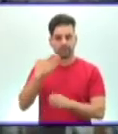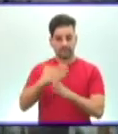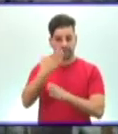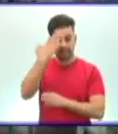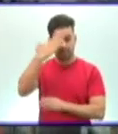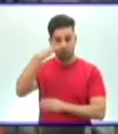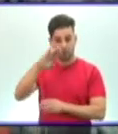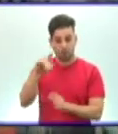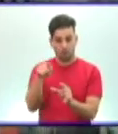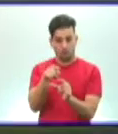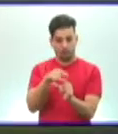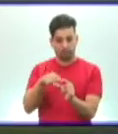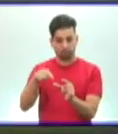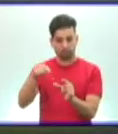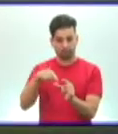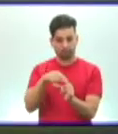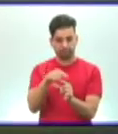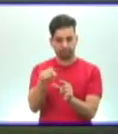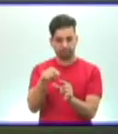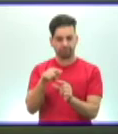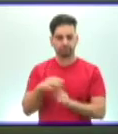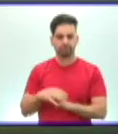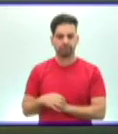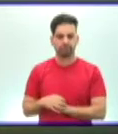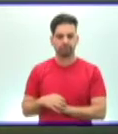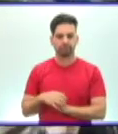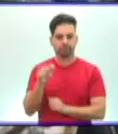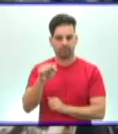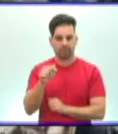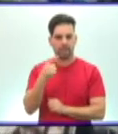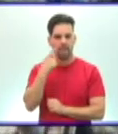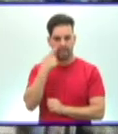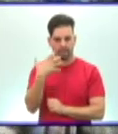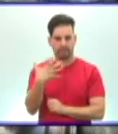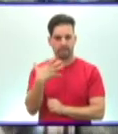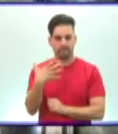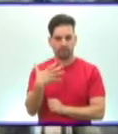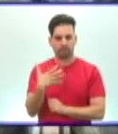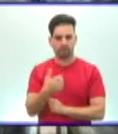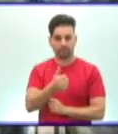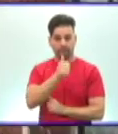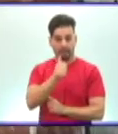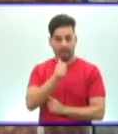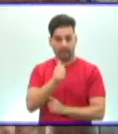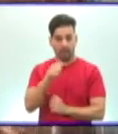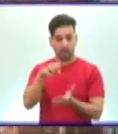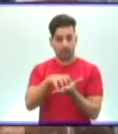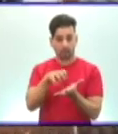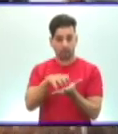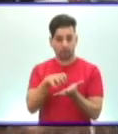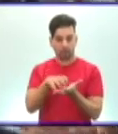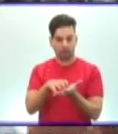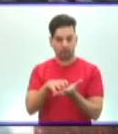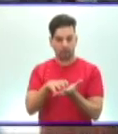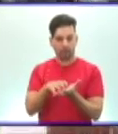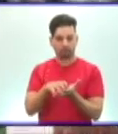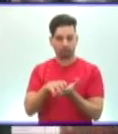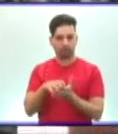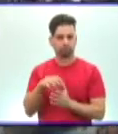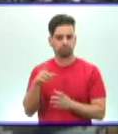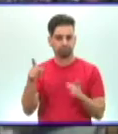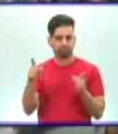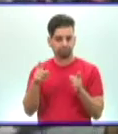las soluciones integrales a la disponibilidad de agua en la ciudad y la disminución de la contaminación y